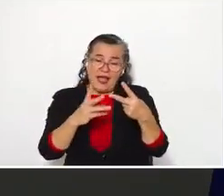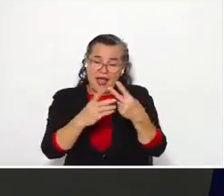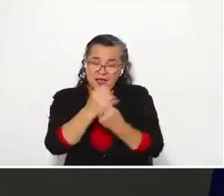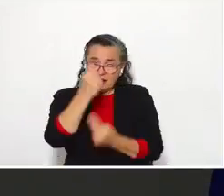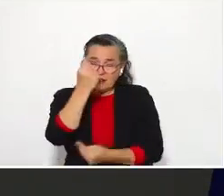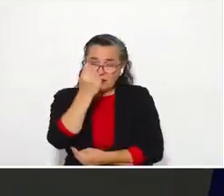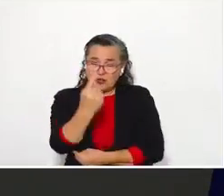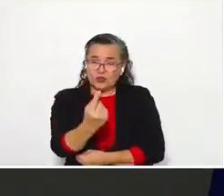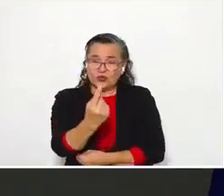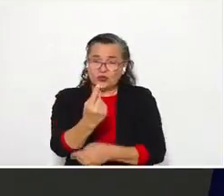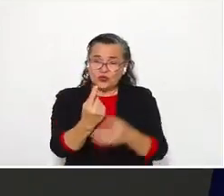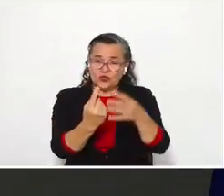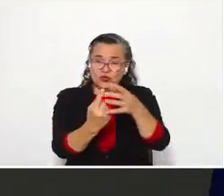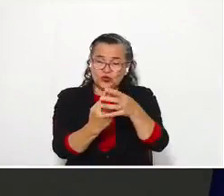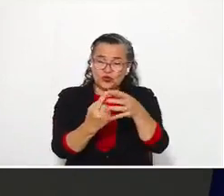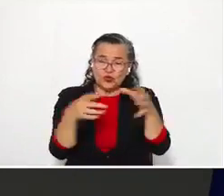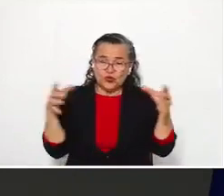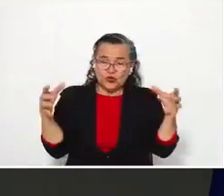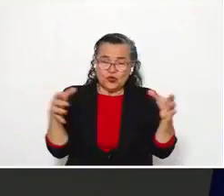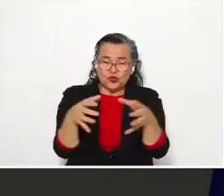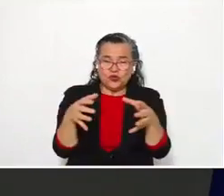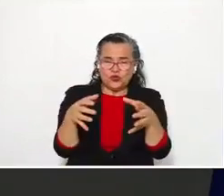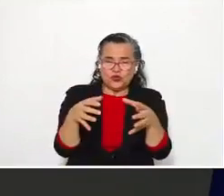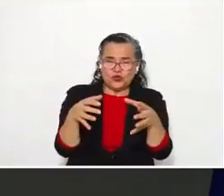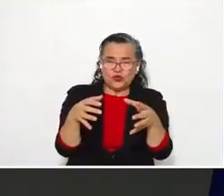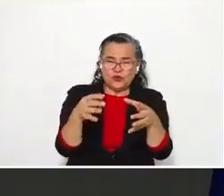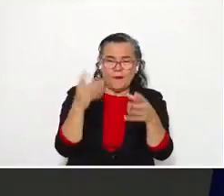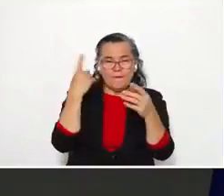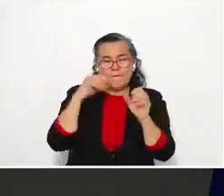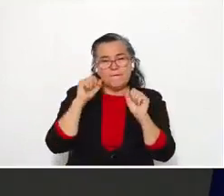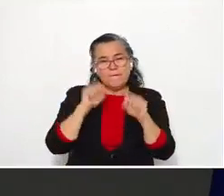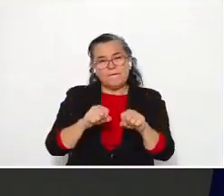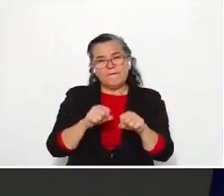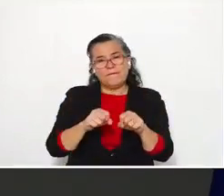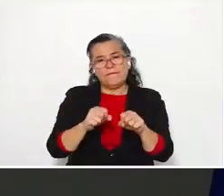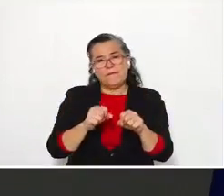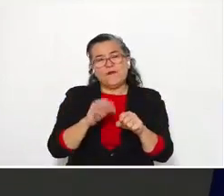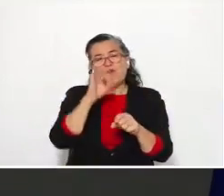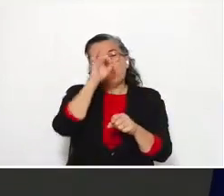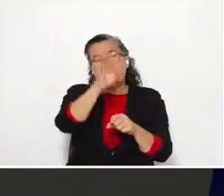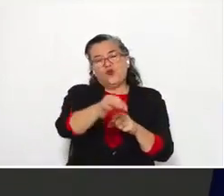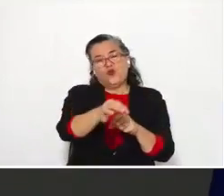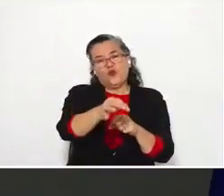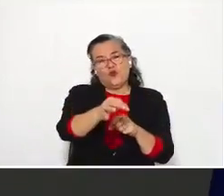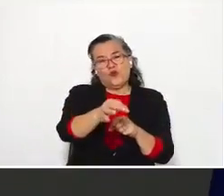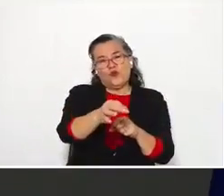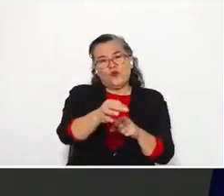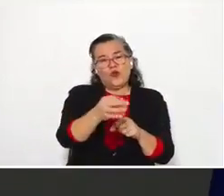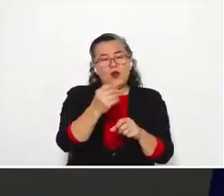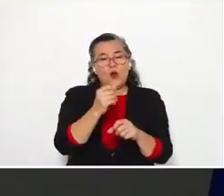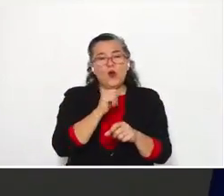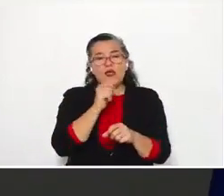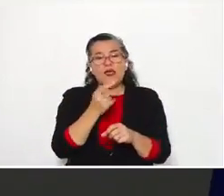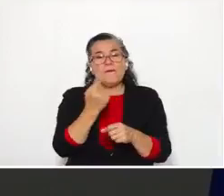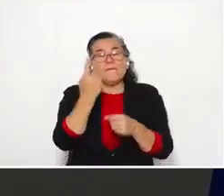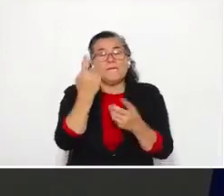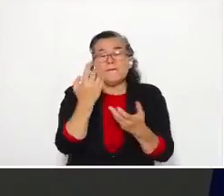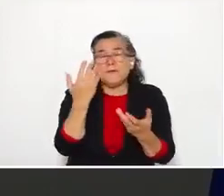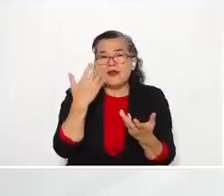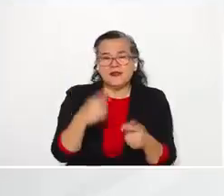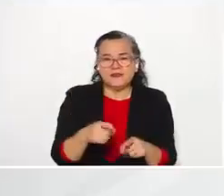Estos son los dos instrumentos fundamentales para poder formar para el futuro y para lo imprevisible.